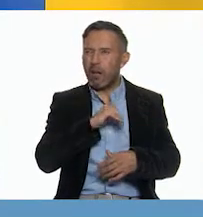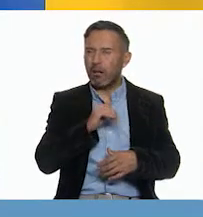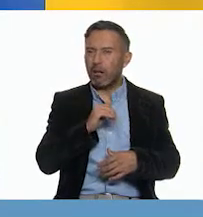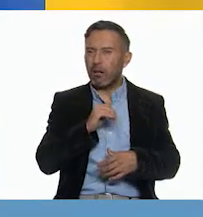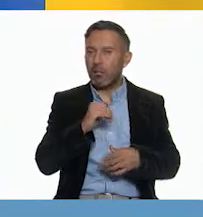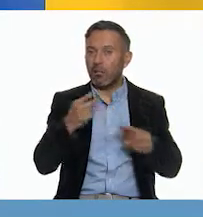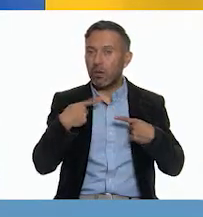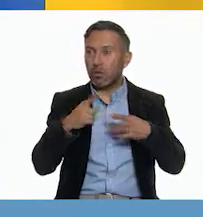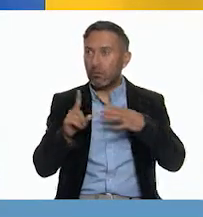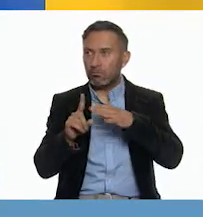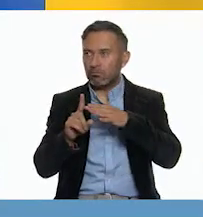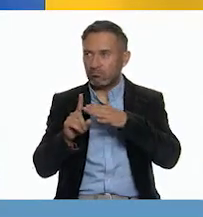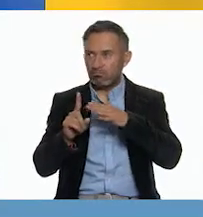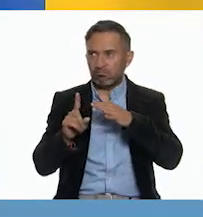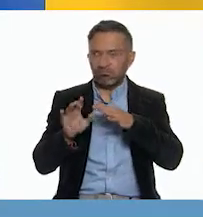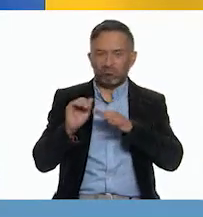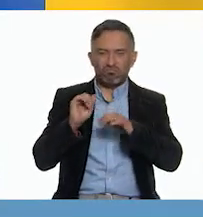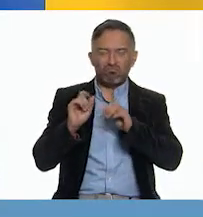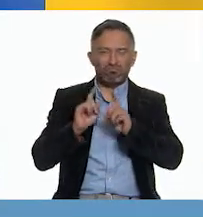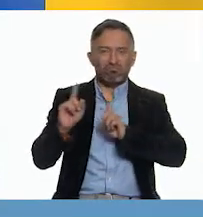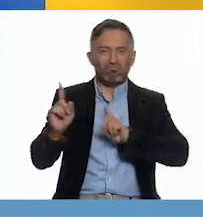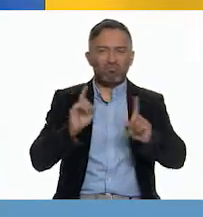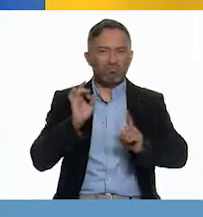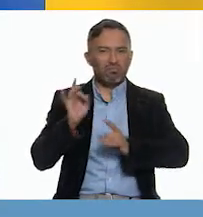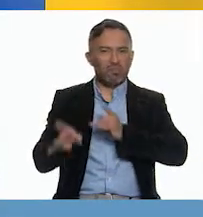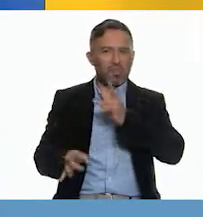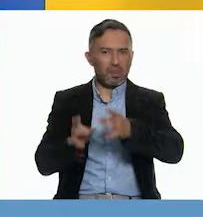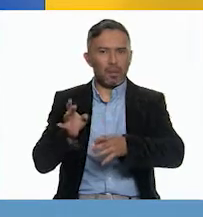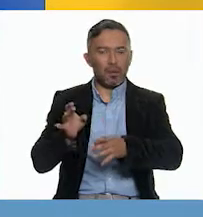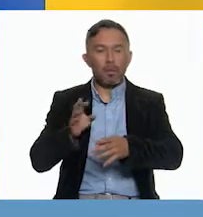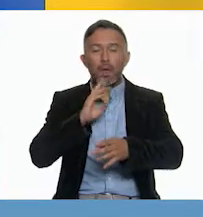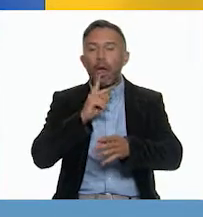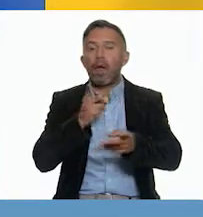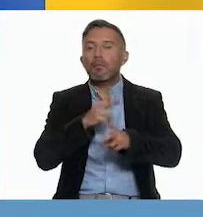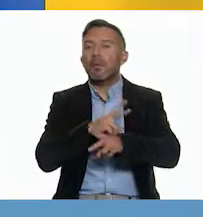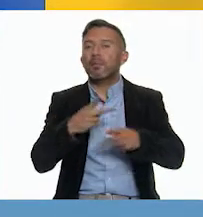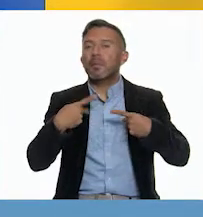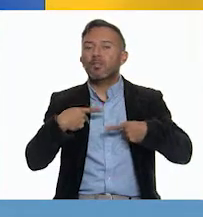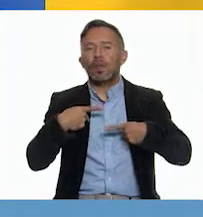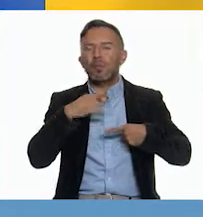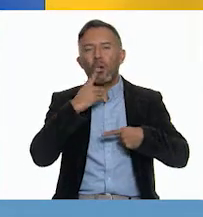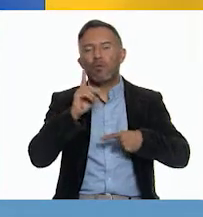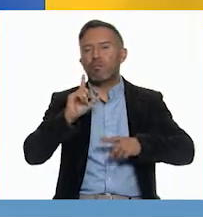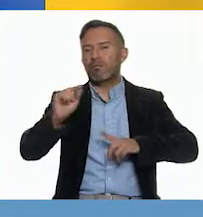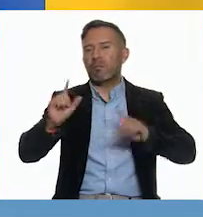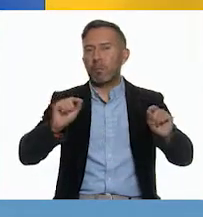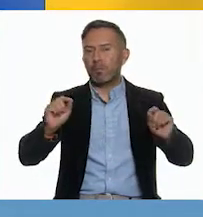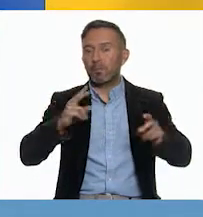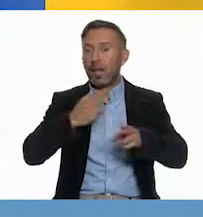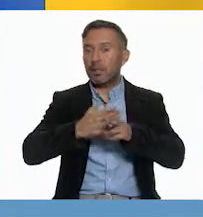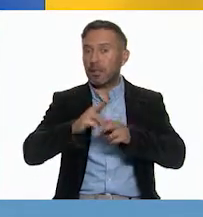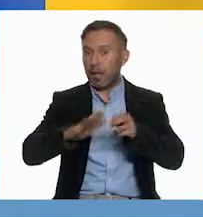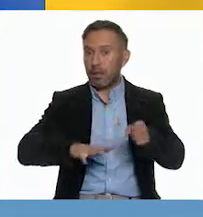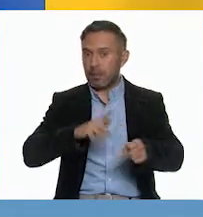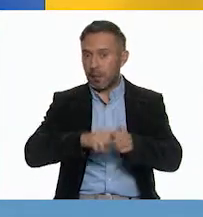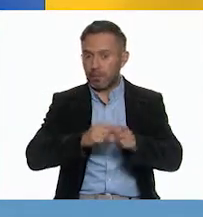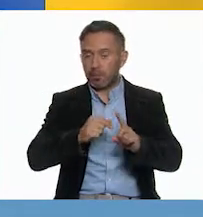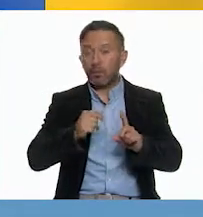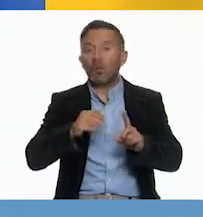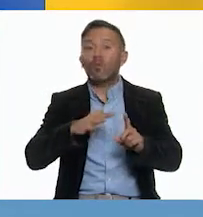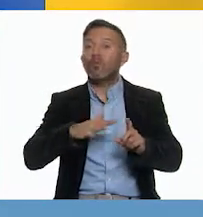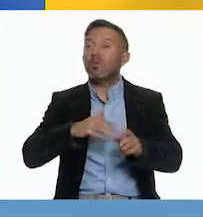alejarse. Lo que pasa es que la gente prefirió irse, incluso los animales, y el pueblo comenzó a